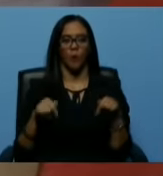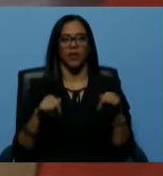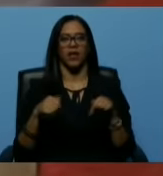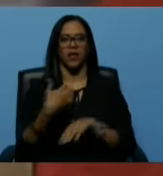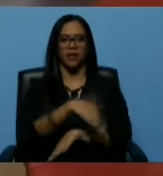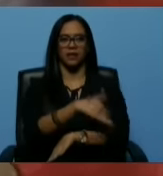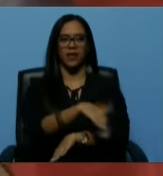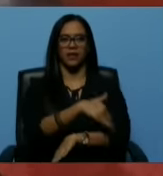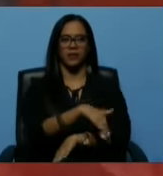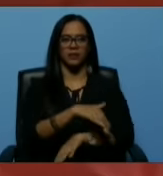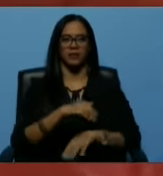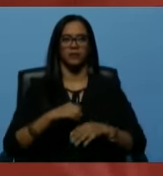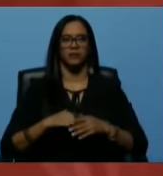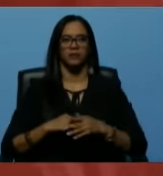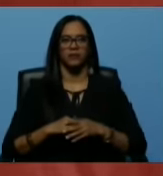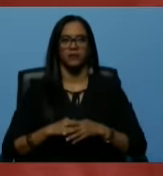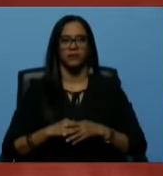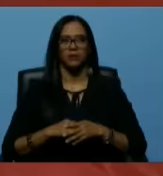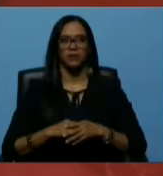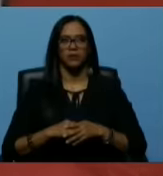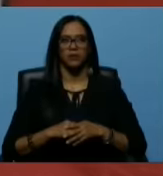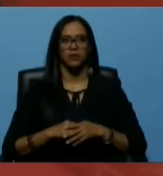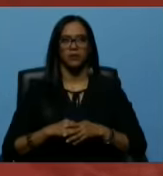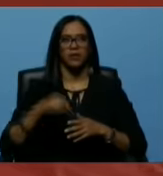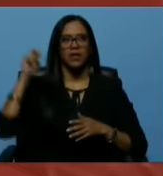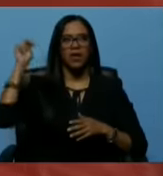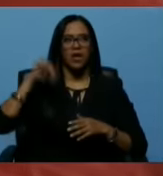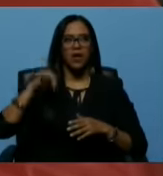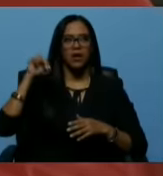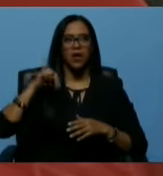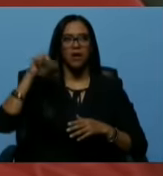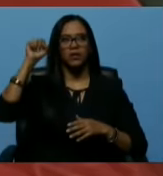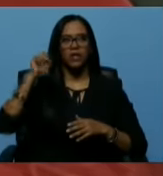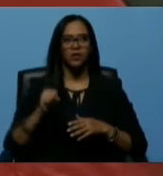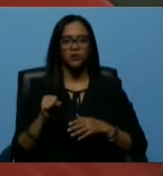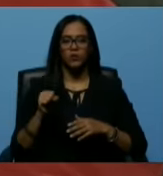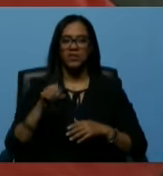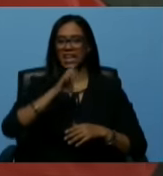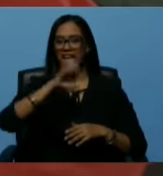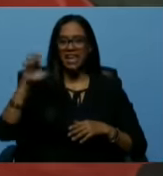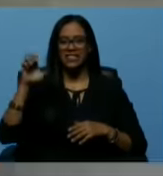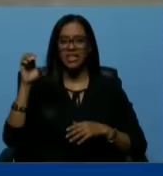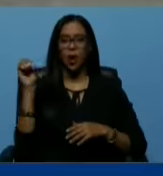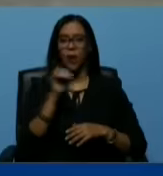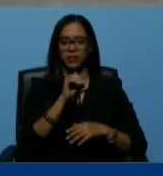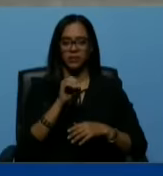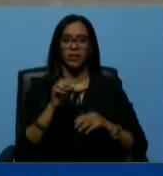calles. De norte a sur, de este a oeste, este pueblo está